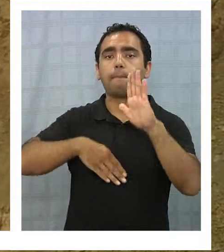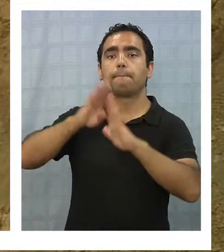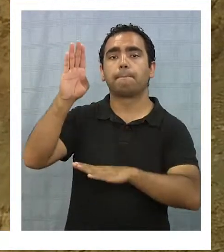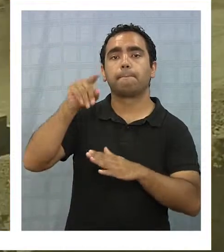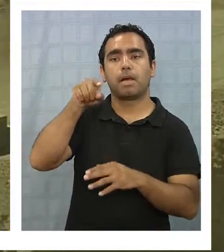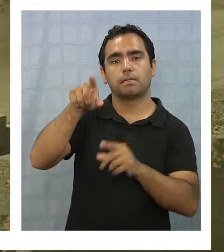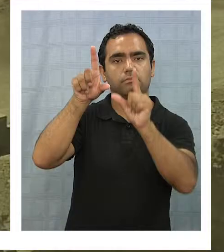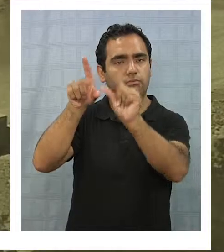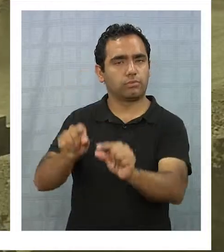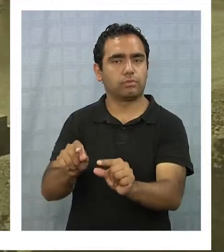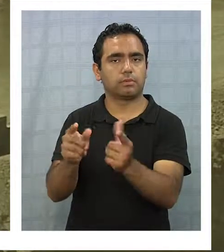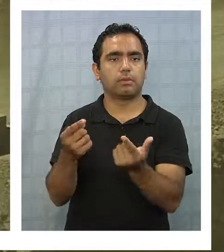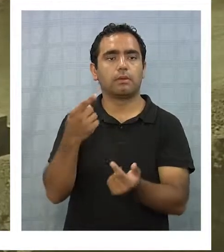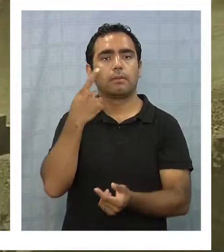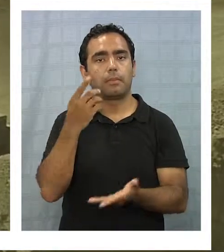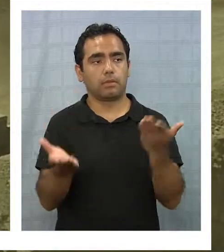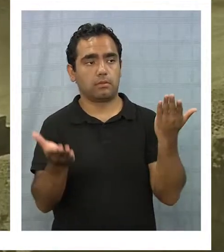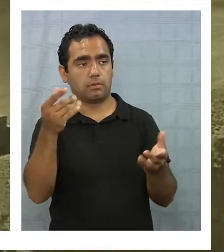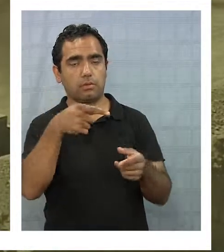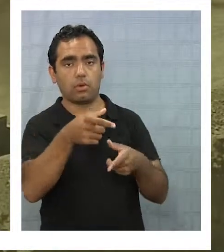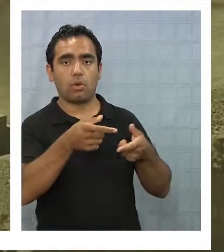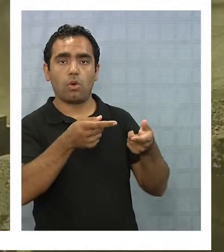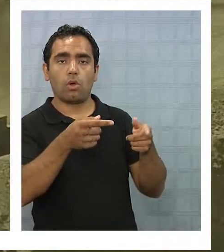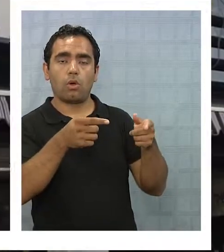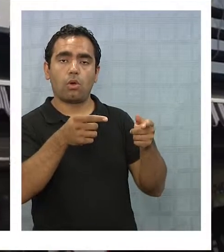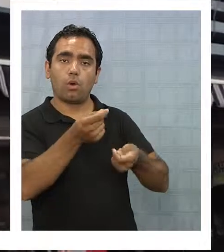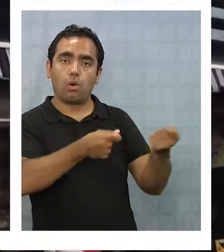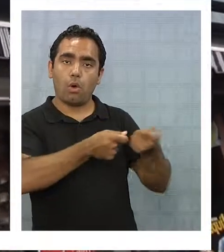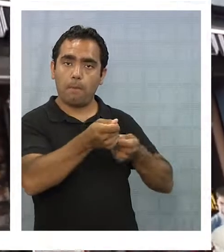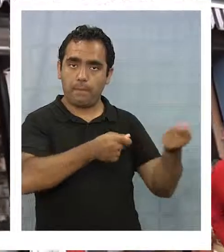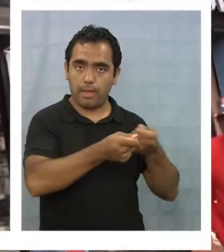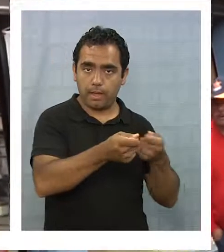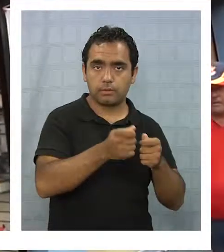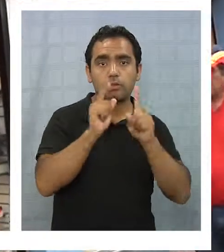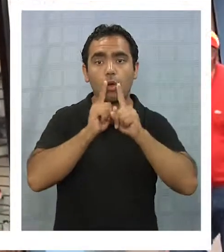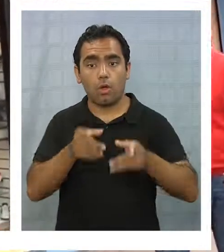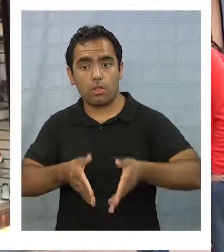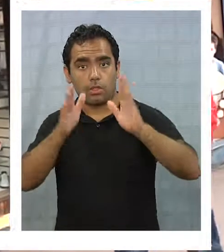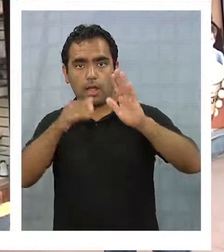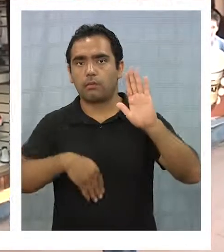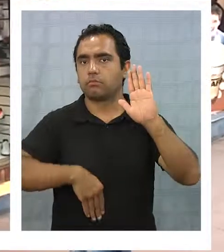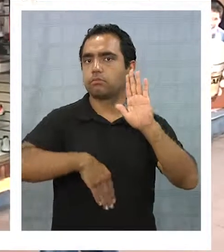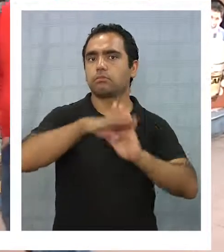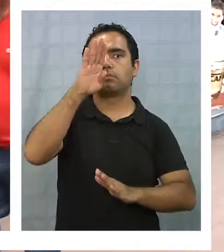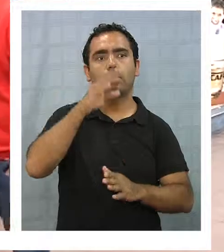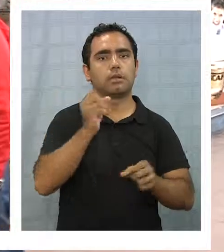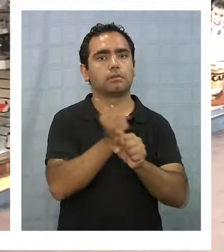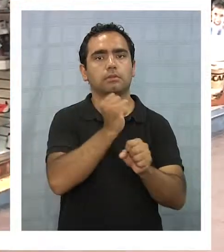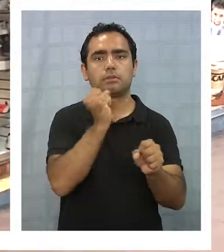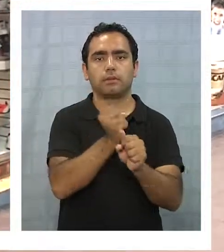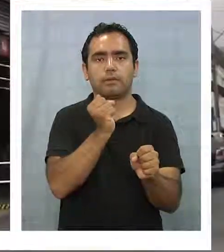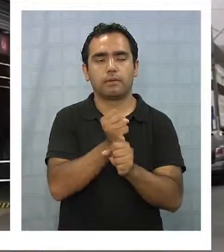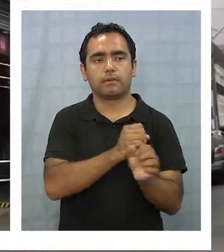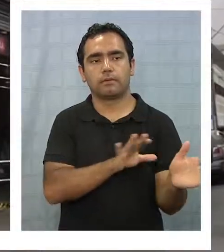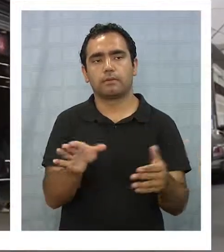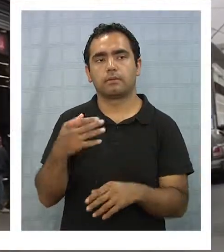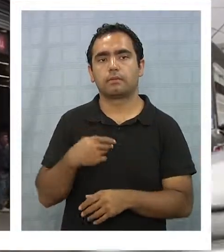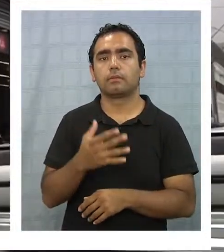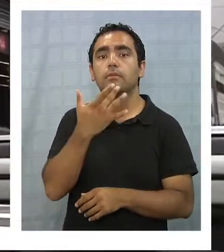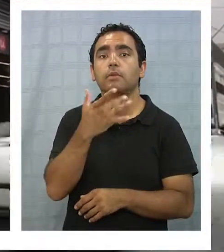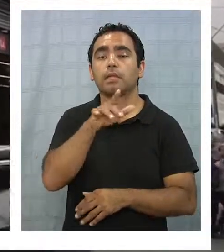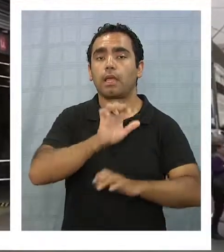a la baja. En cambio, comercio y hoteles ofrecen cifras positivas en incremento de puestos de trabajo. Tiene que ver con las